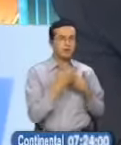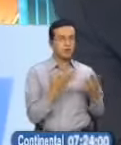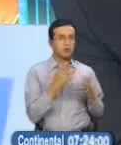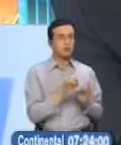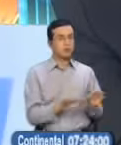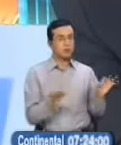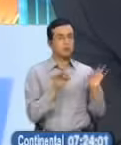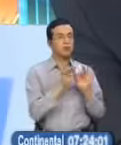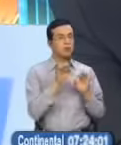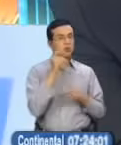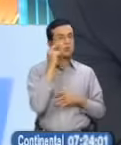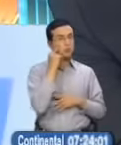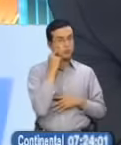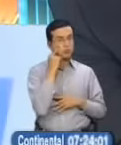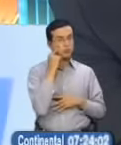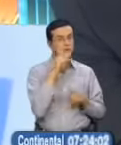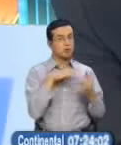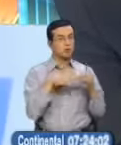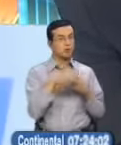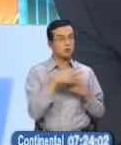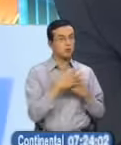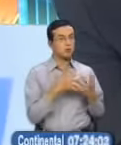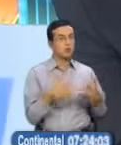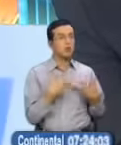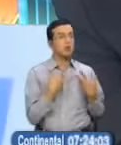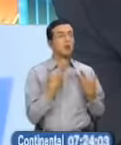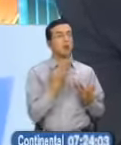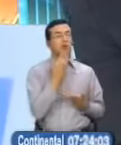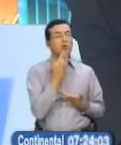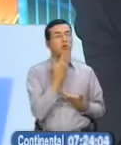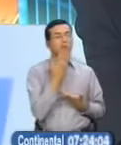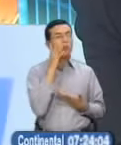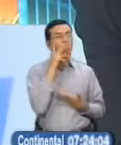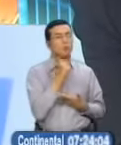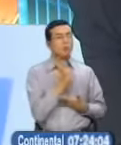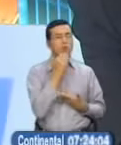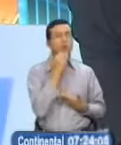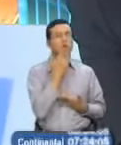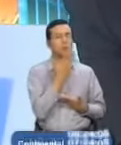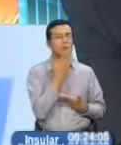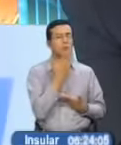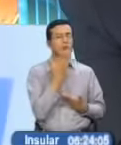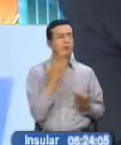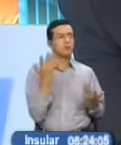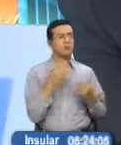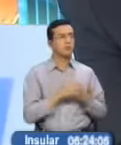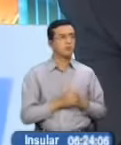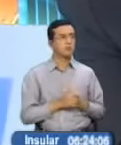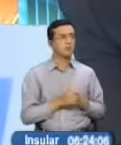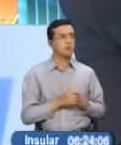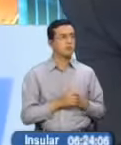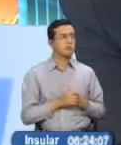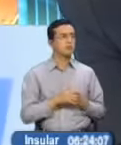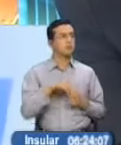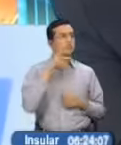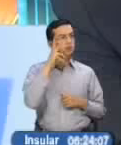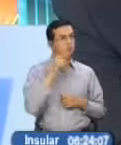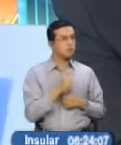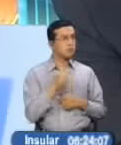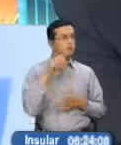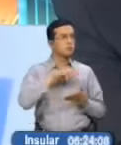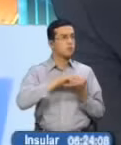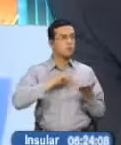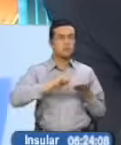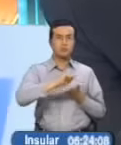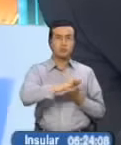que tener reacciones para enfrentar la coyuntura, cómo está enfrentando Cuenca, o cómo está desde la óptica de Cuenca y de la provincia